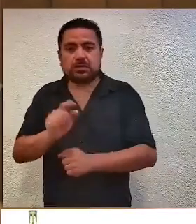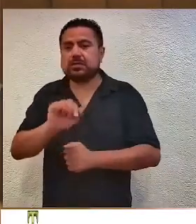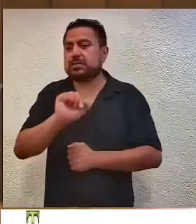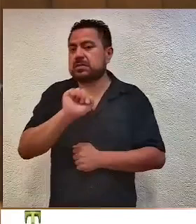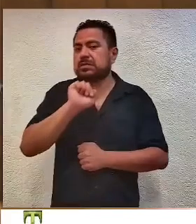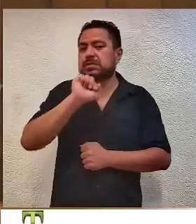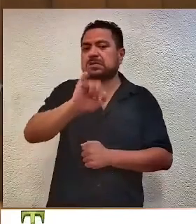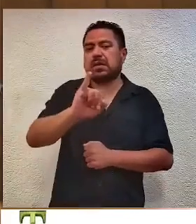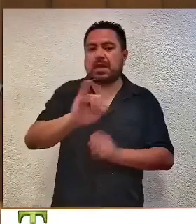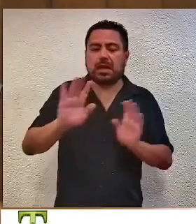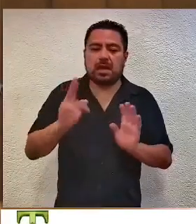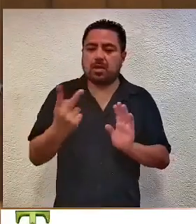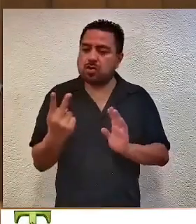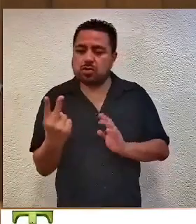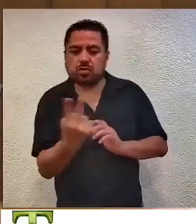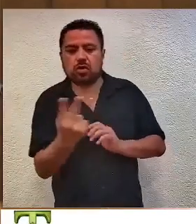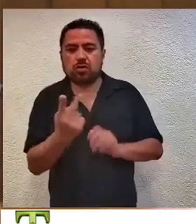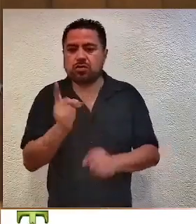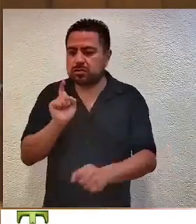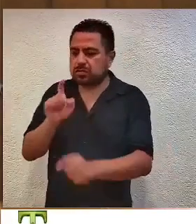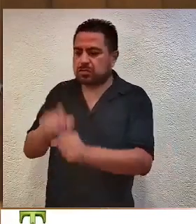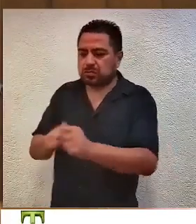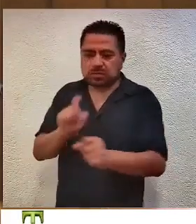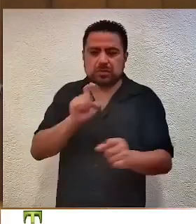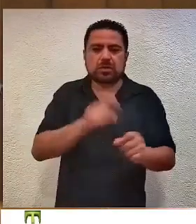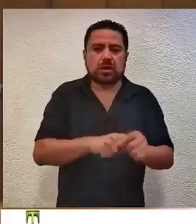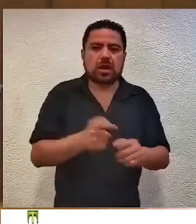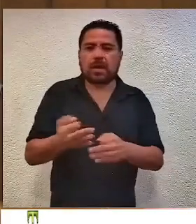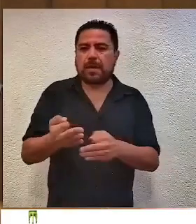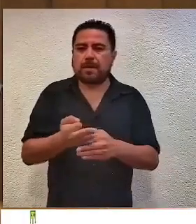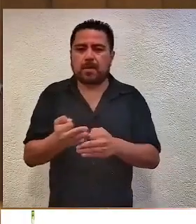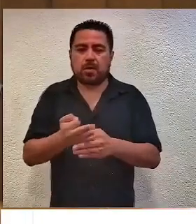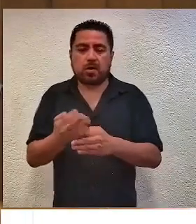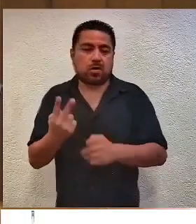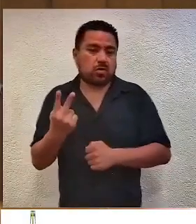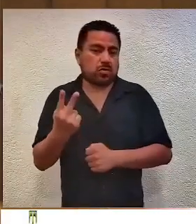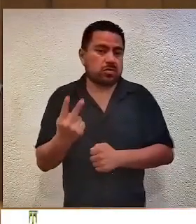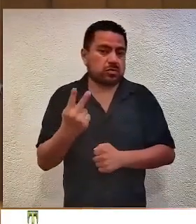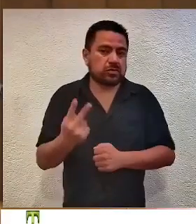efectivamente los dos son militantes del partido de Morena.